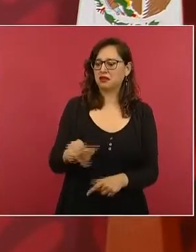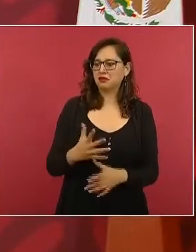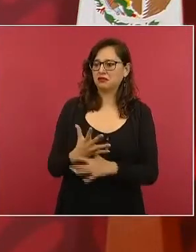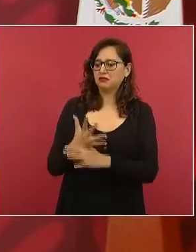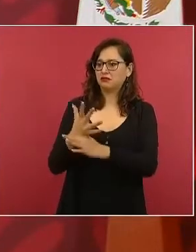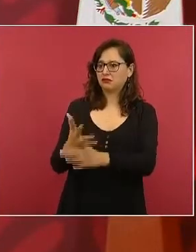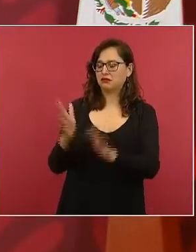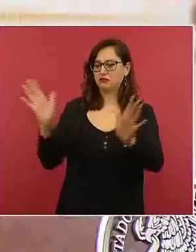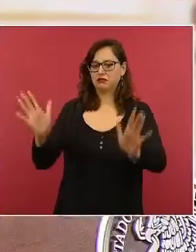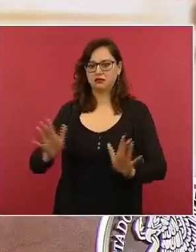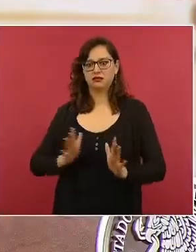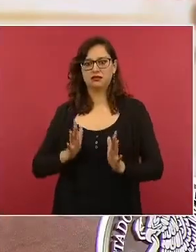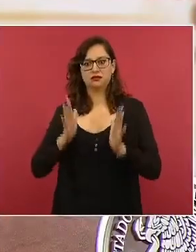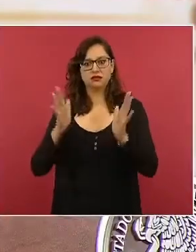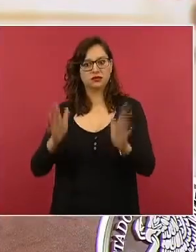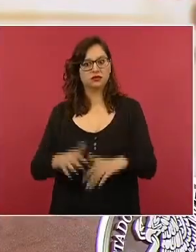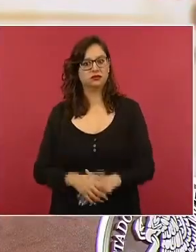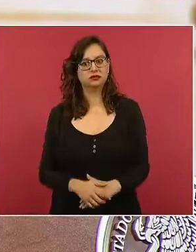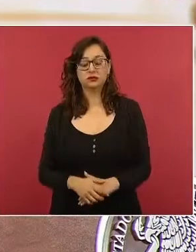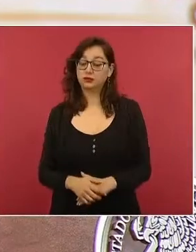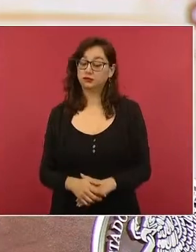rebelen